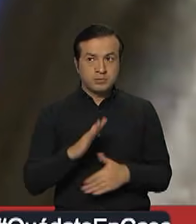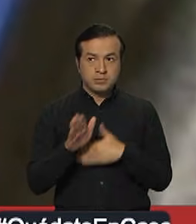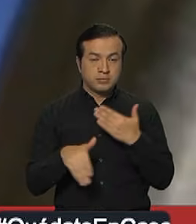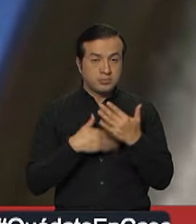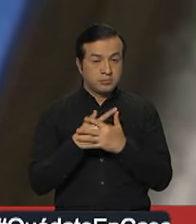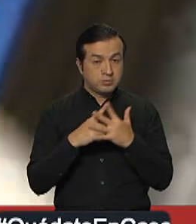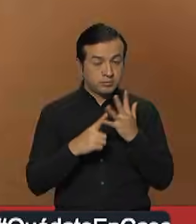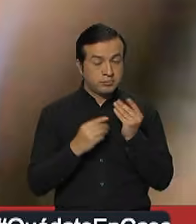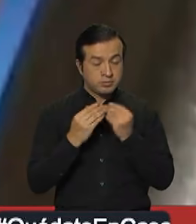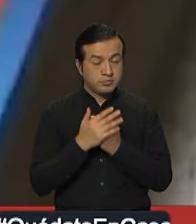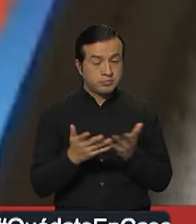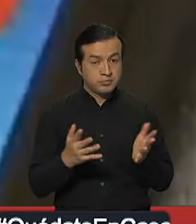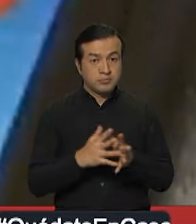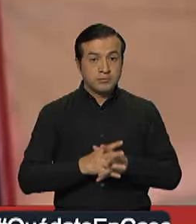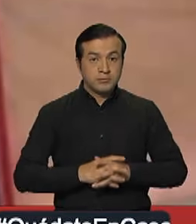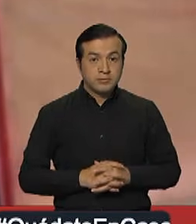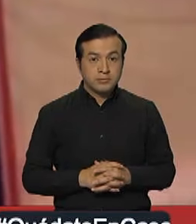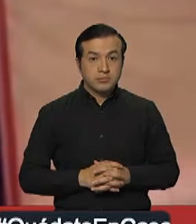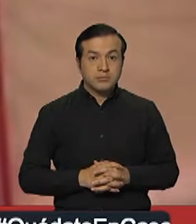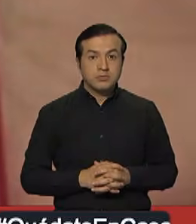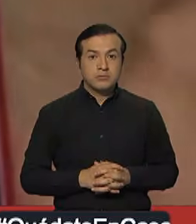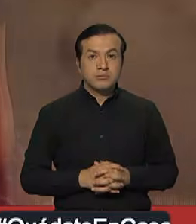y farmacias.